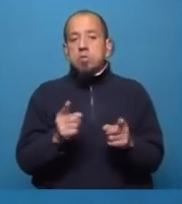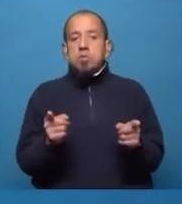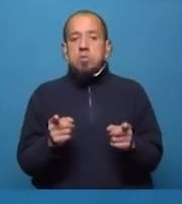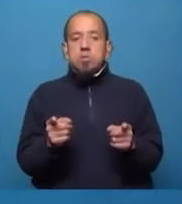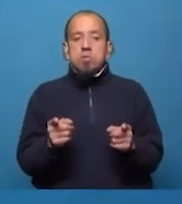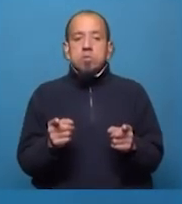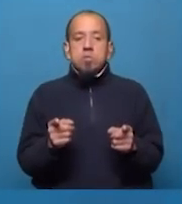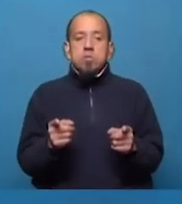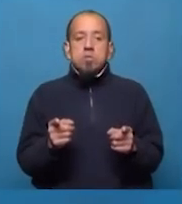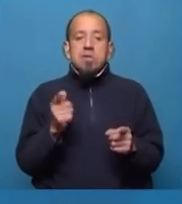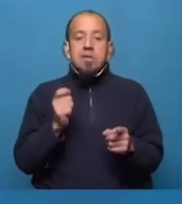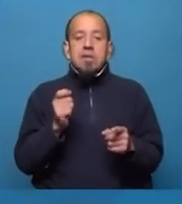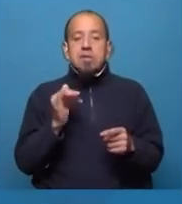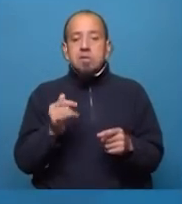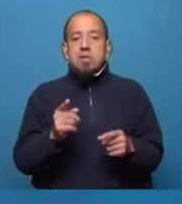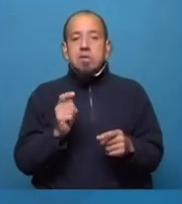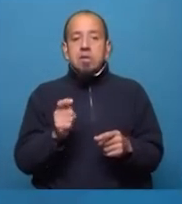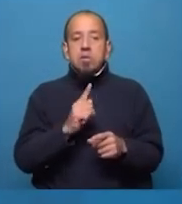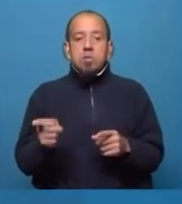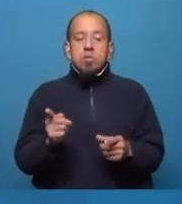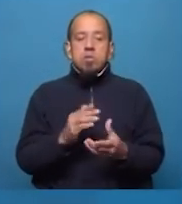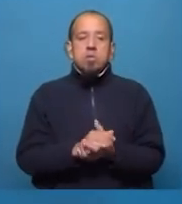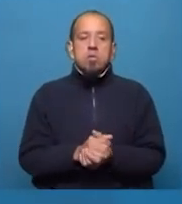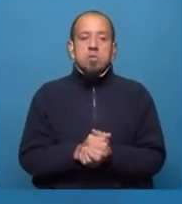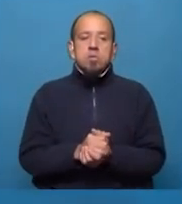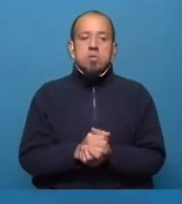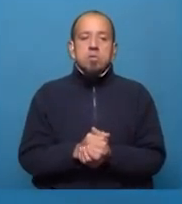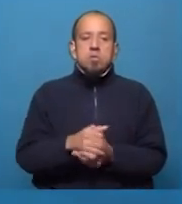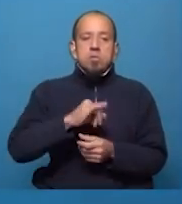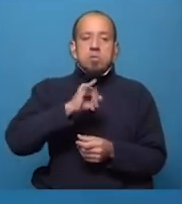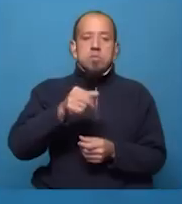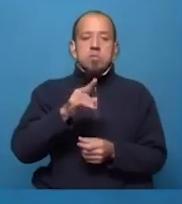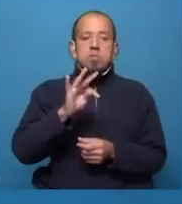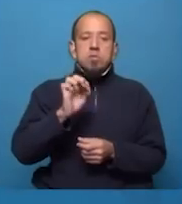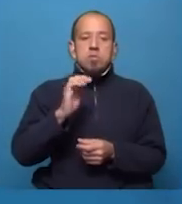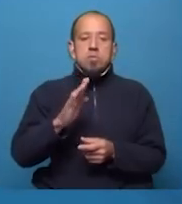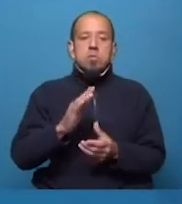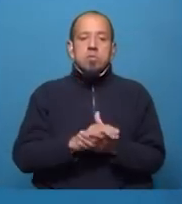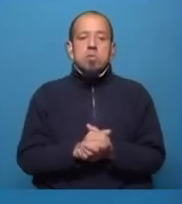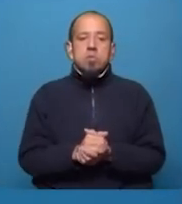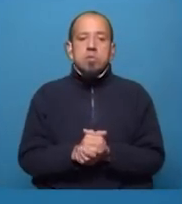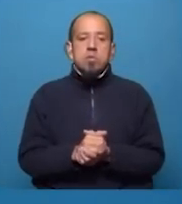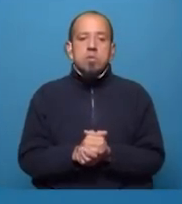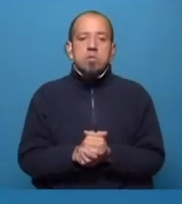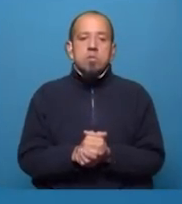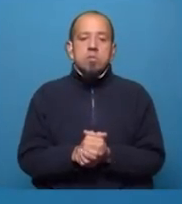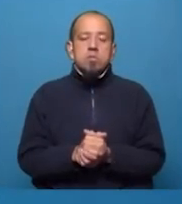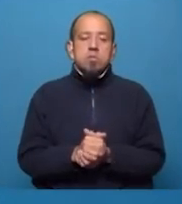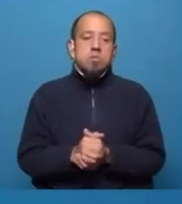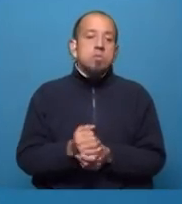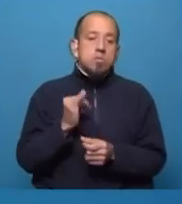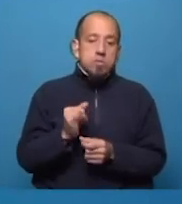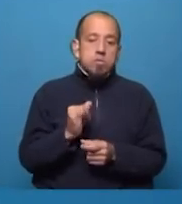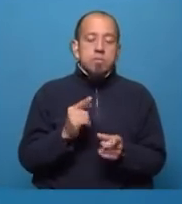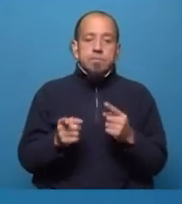quien sí y quién no pasó la raya Sí sí claramente es un